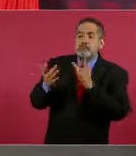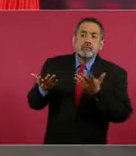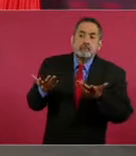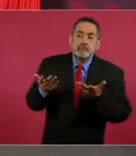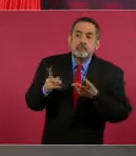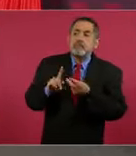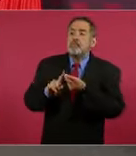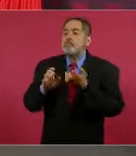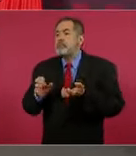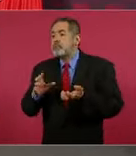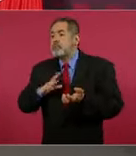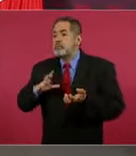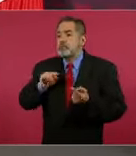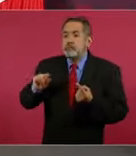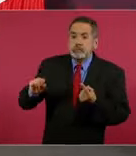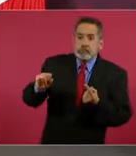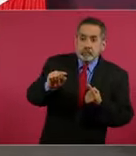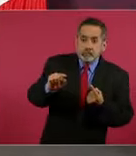una indagatoria